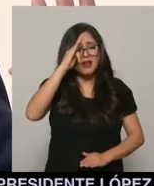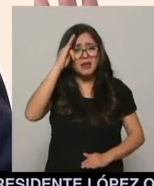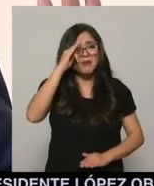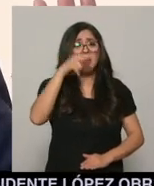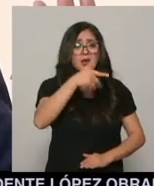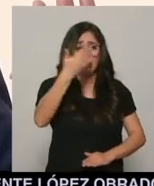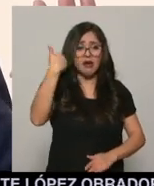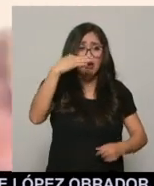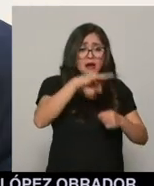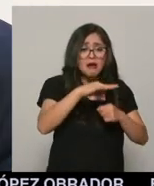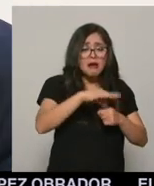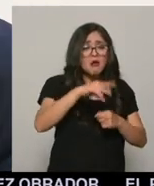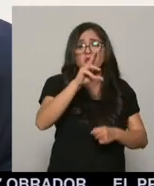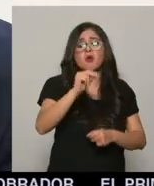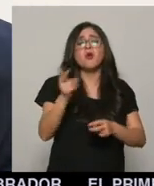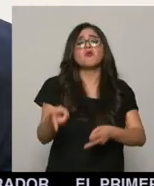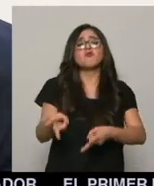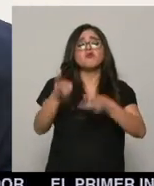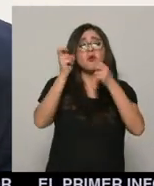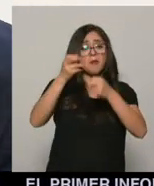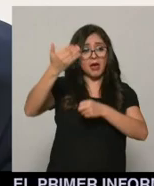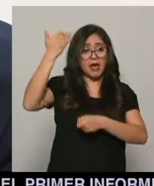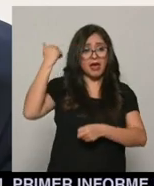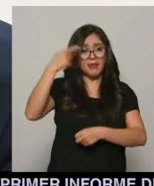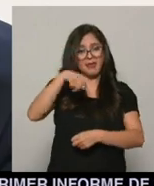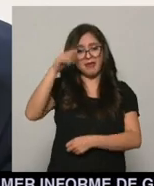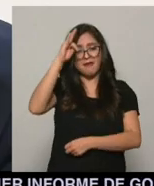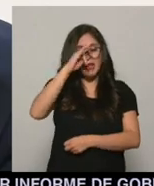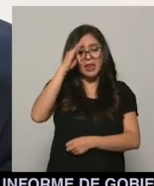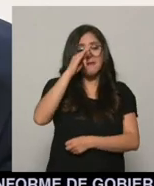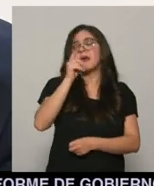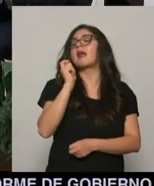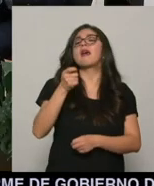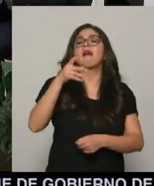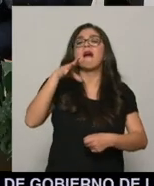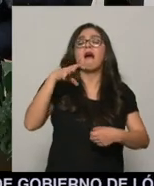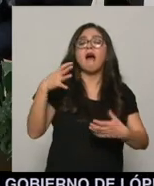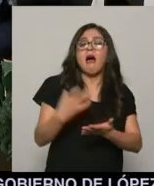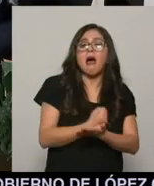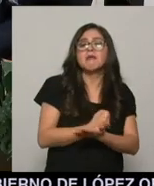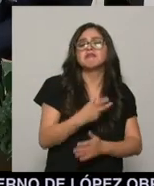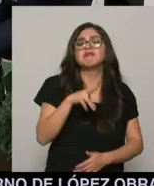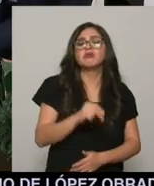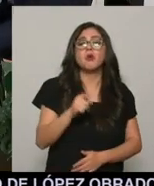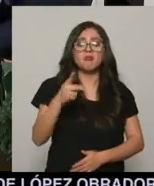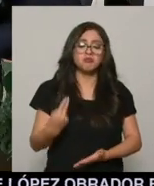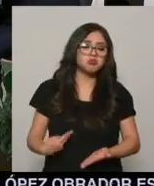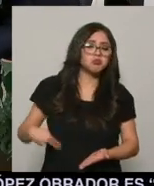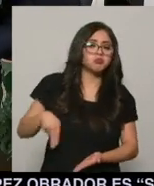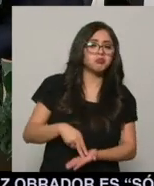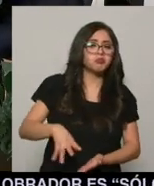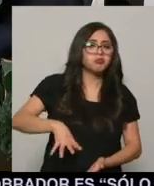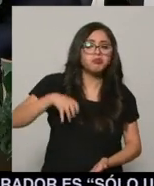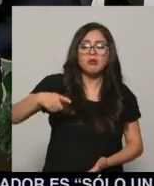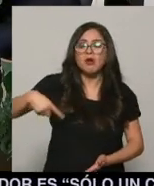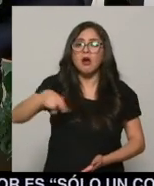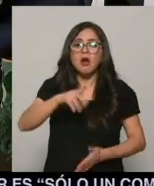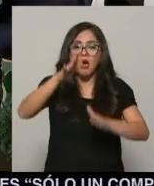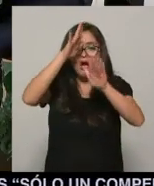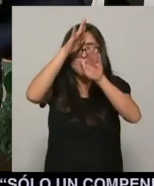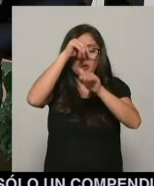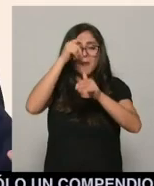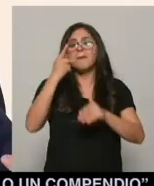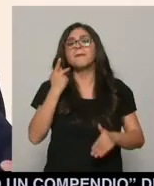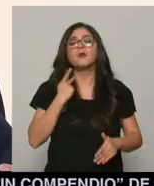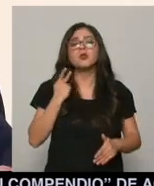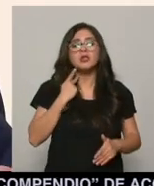robó la elección. No ganó la elección Felipe Calderón, se impuso y por llegar a un acuerdo político instalaron esta forma.